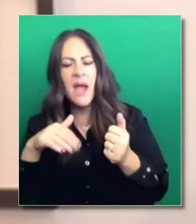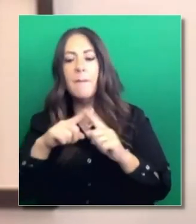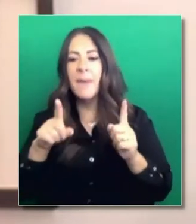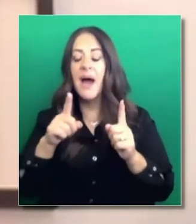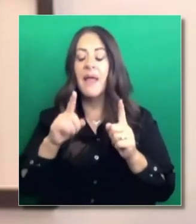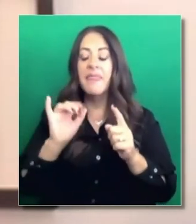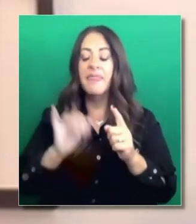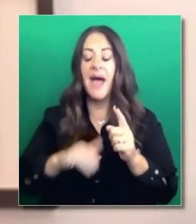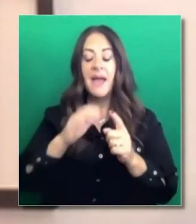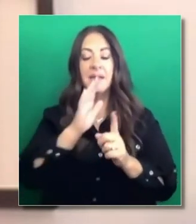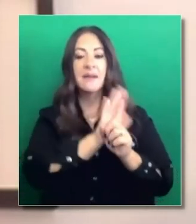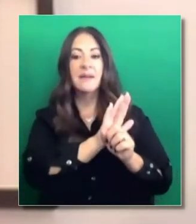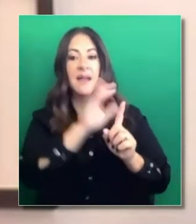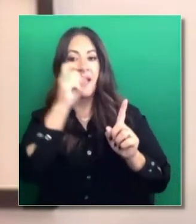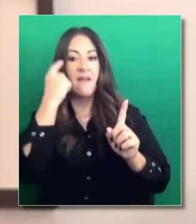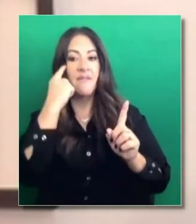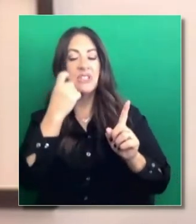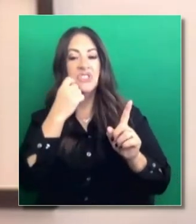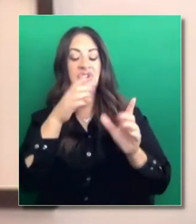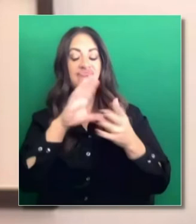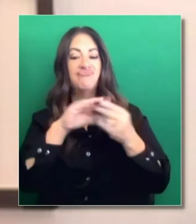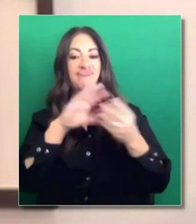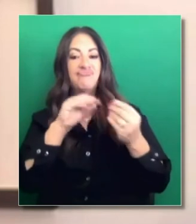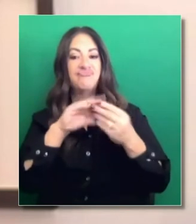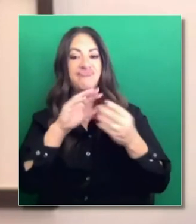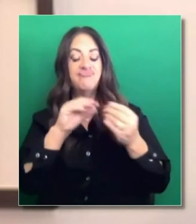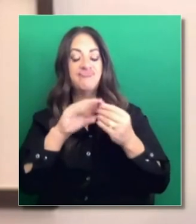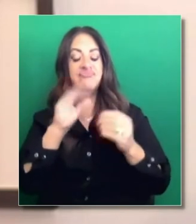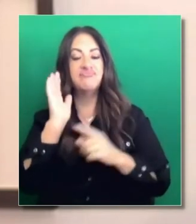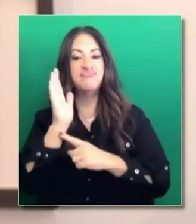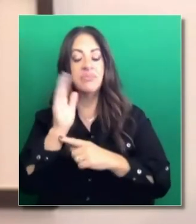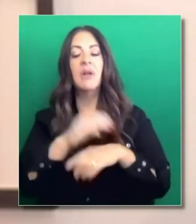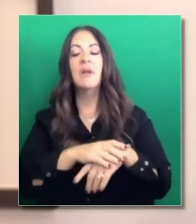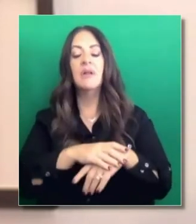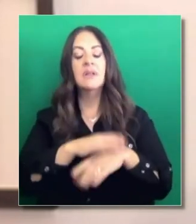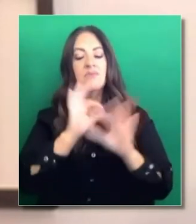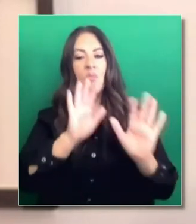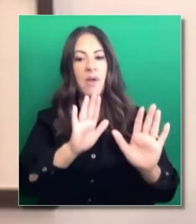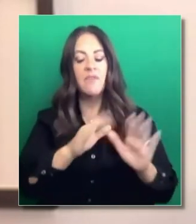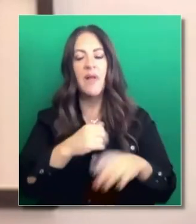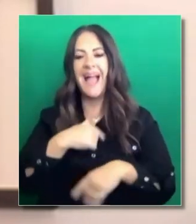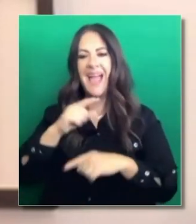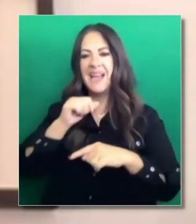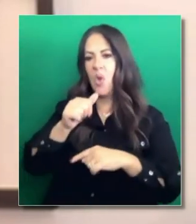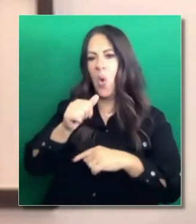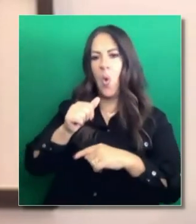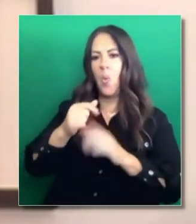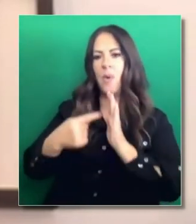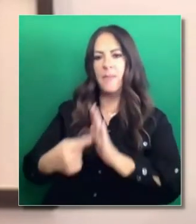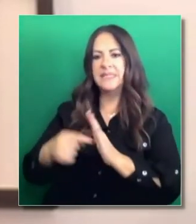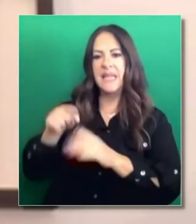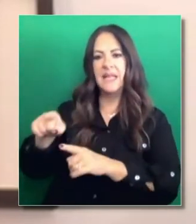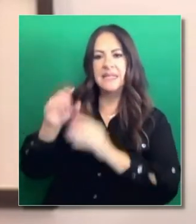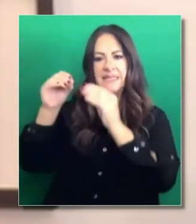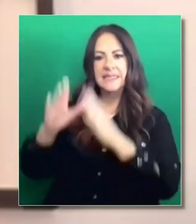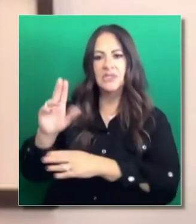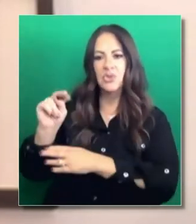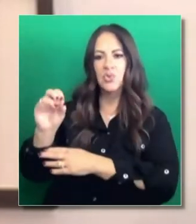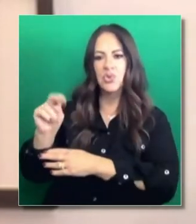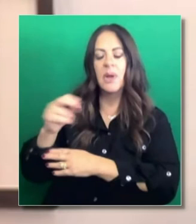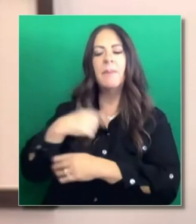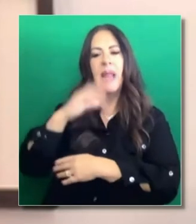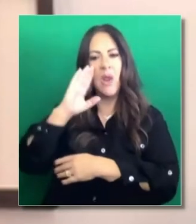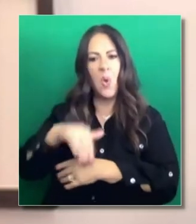Incluso esta propuesta es iterativa, itinerante, y solamente será temporal. Se puede